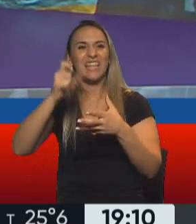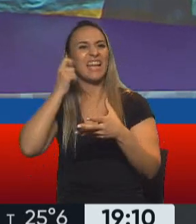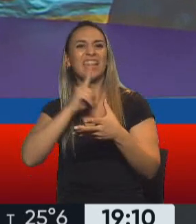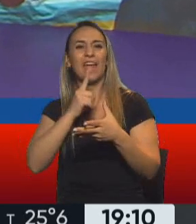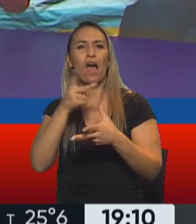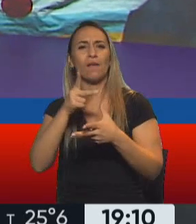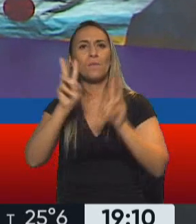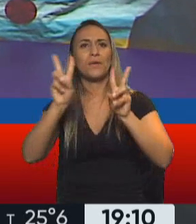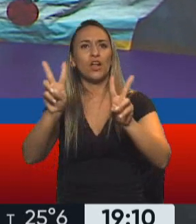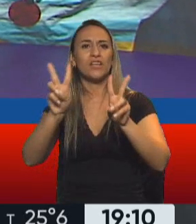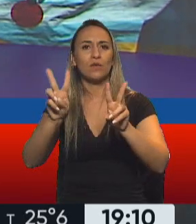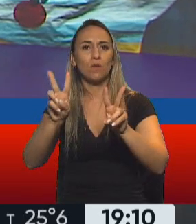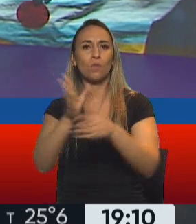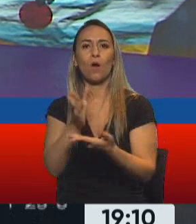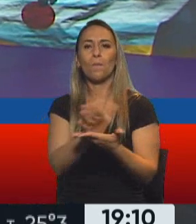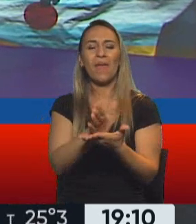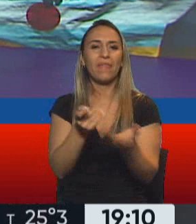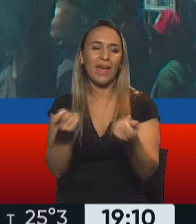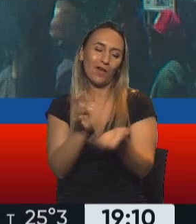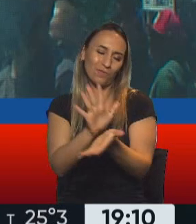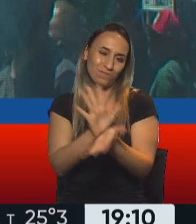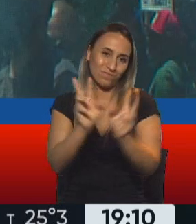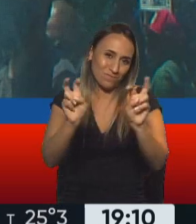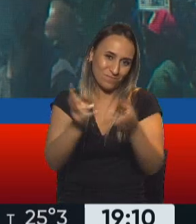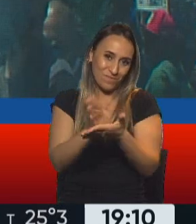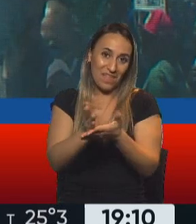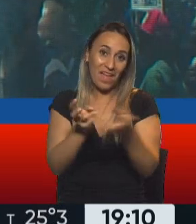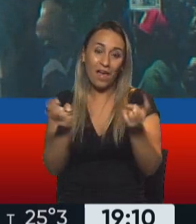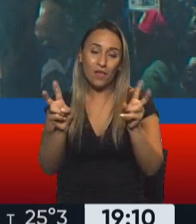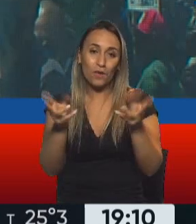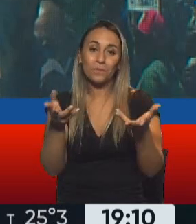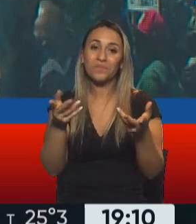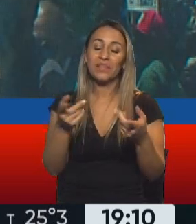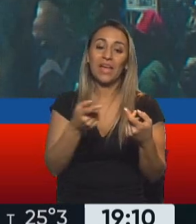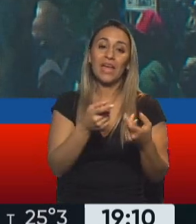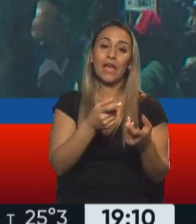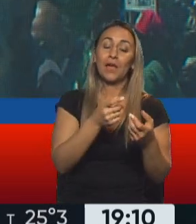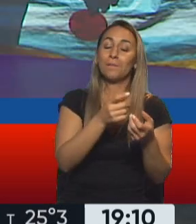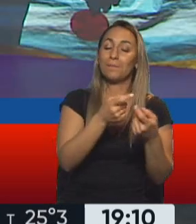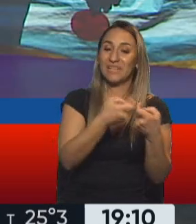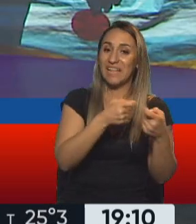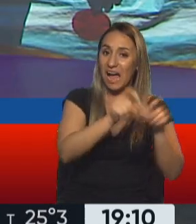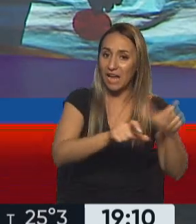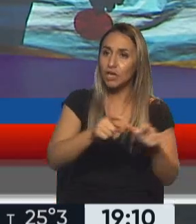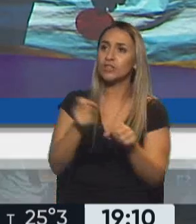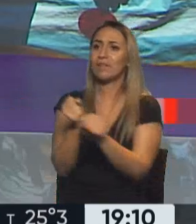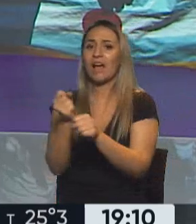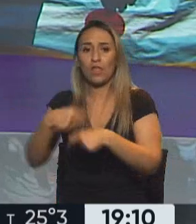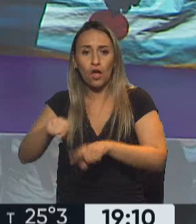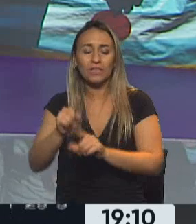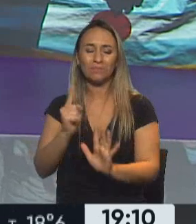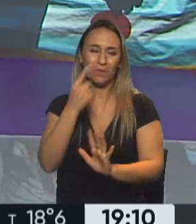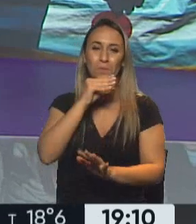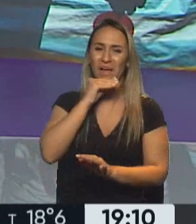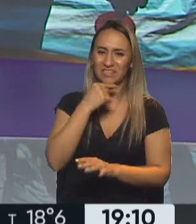el peronismo como articulador entre los dos sectores, digamos, entre los empresarios y los trabajadores, y cuando Sergio Massa dice esto que vamos a ver ahora, que tiene que ver